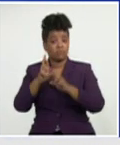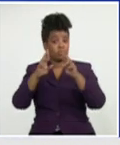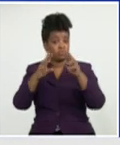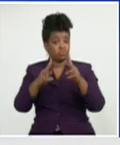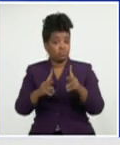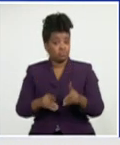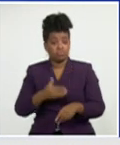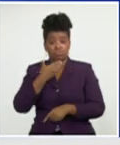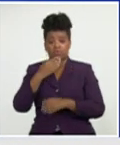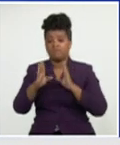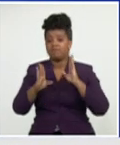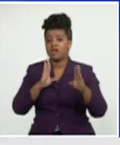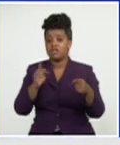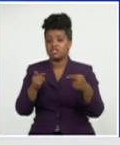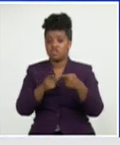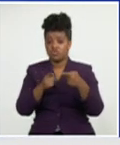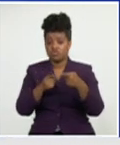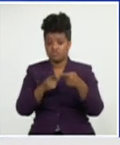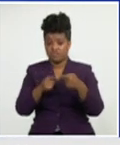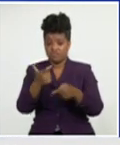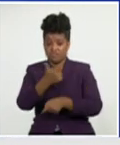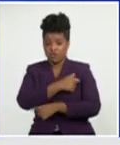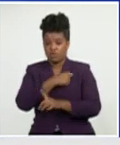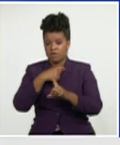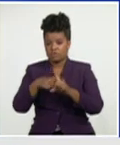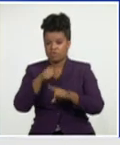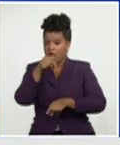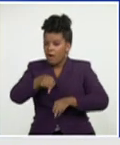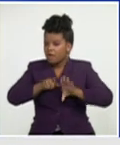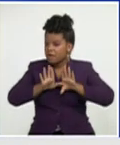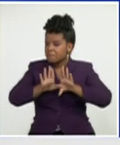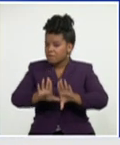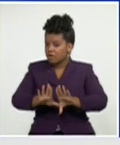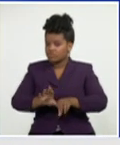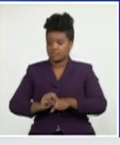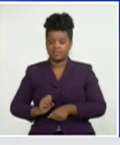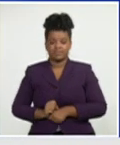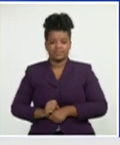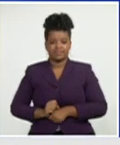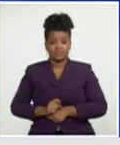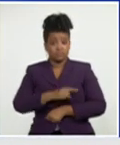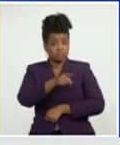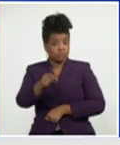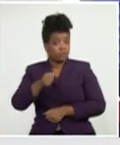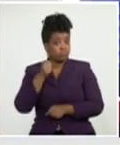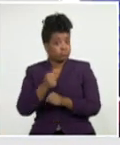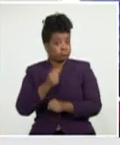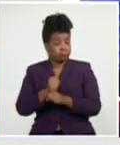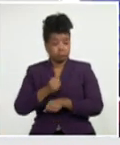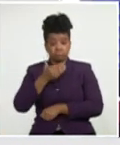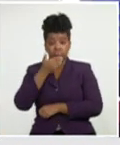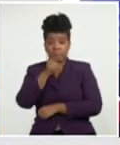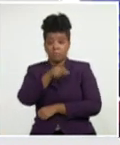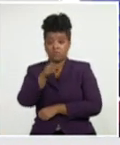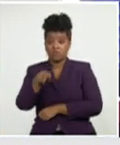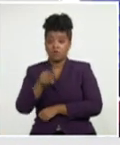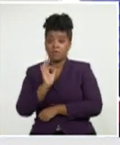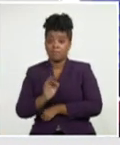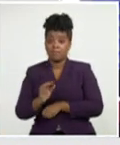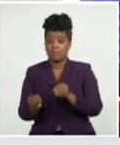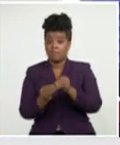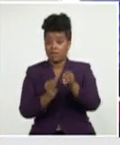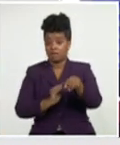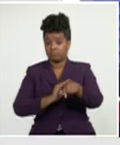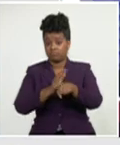1 de Soberana Plus. Le propongo hacer una pausa, un camino sin duda de esperanza para personas que padecieron la COVID-19.